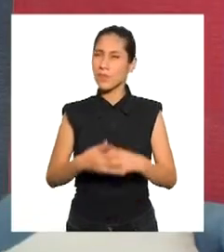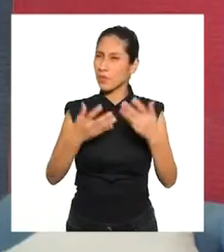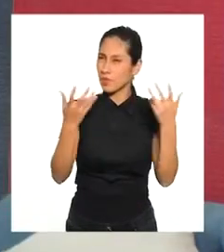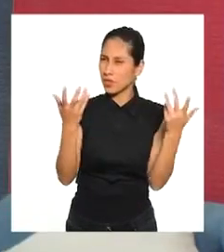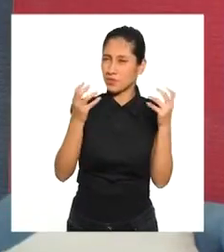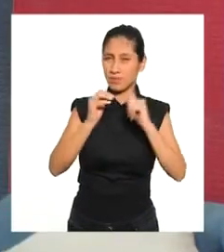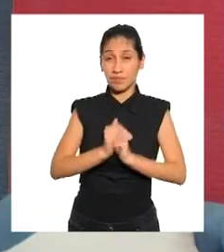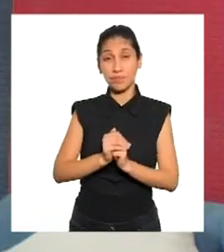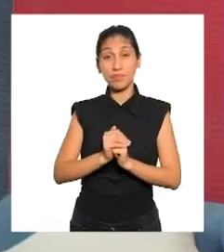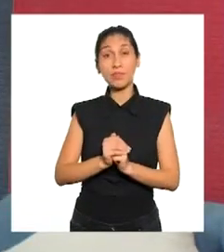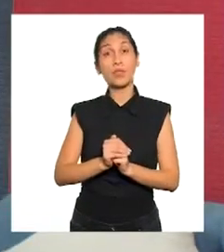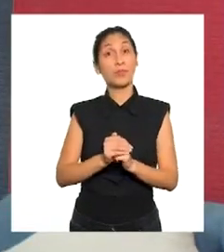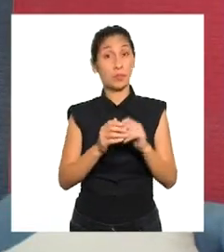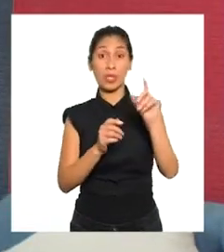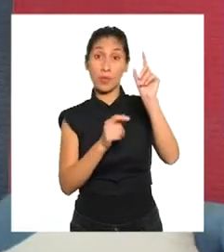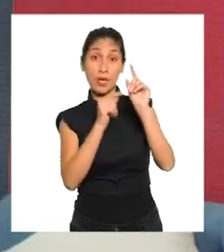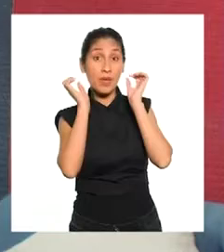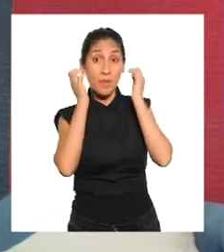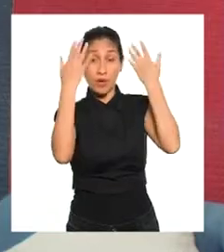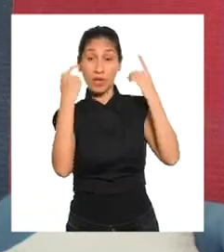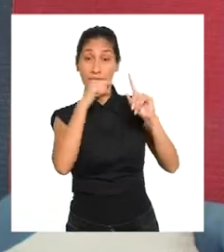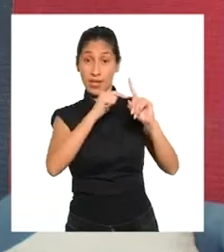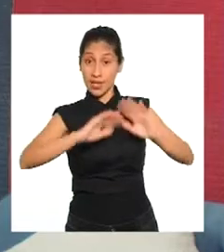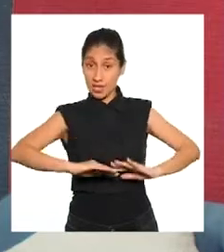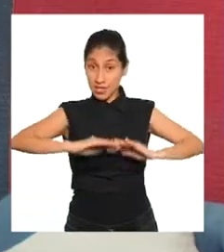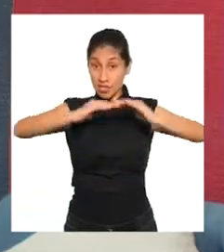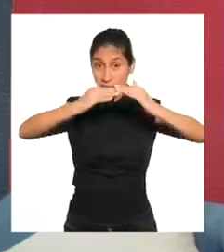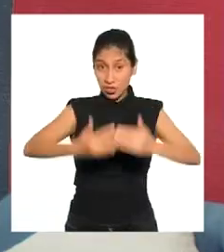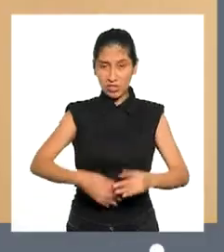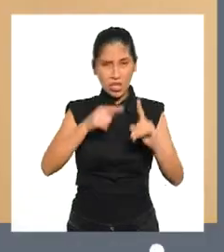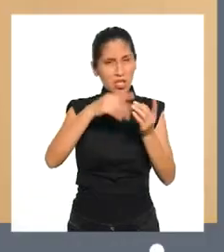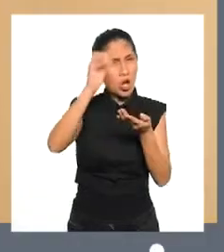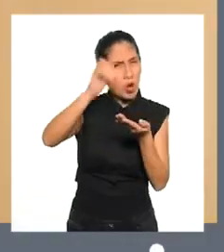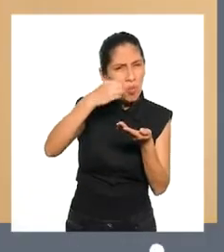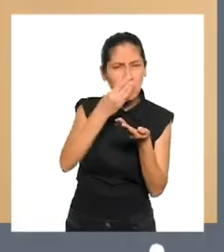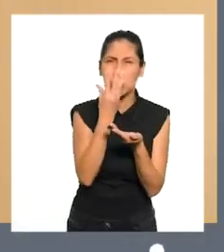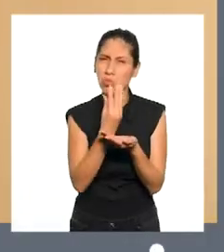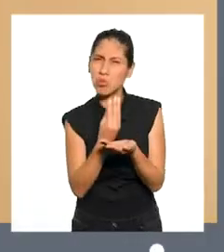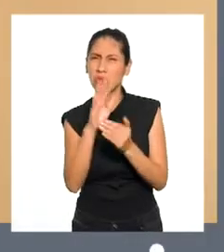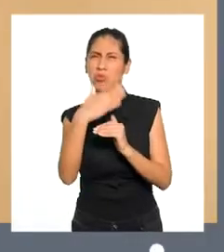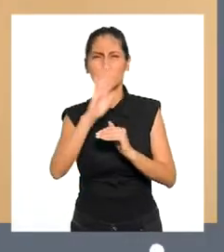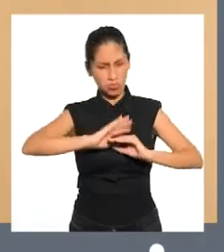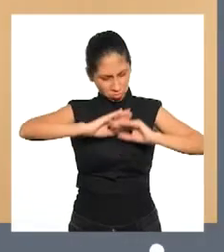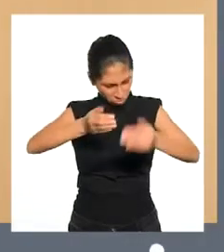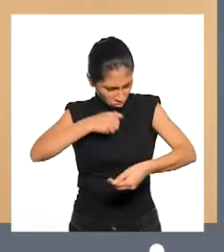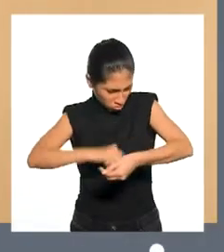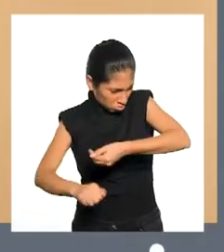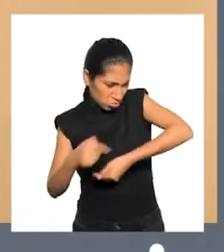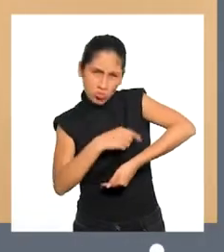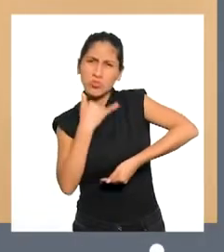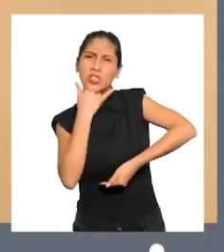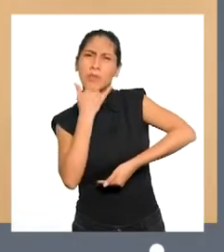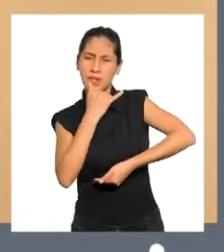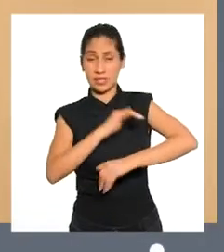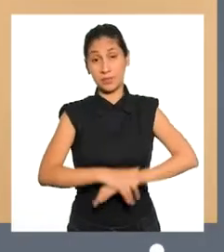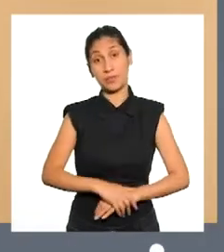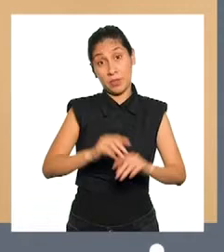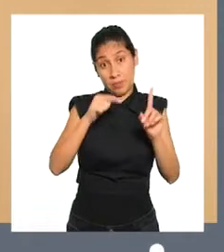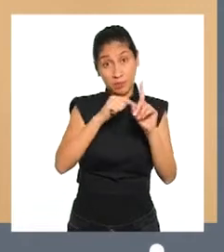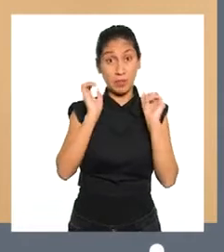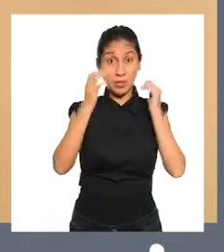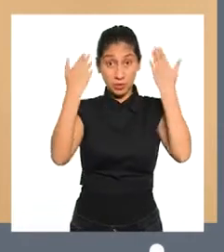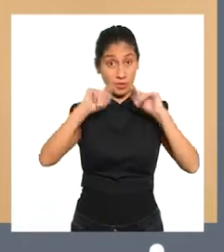puede suceder al hijo de una mujer embarazada que se alimenta muy poco? Si el consumo de alimento de la mujer embarazada es muy